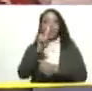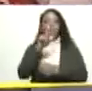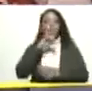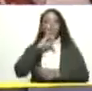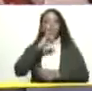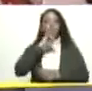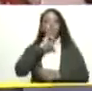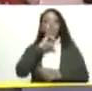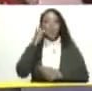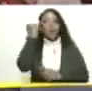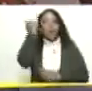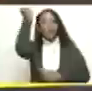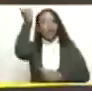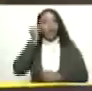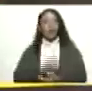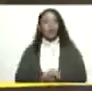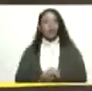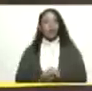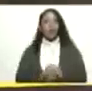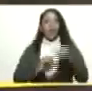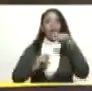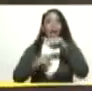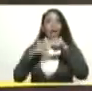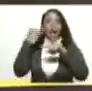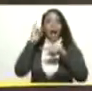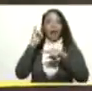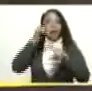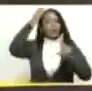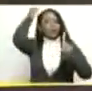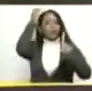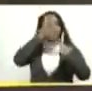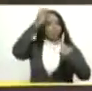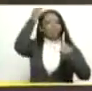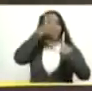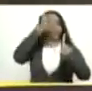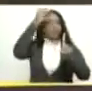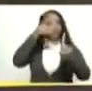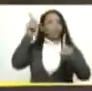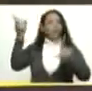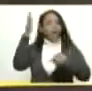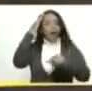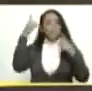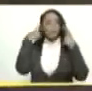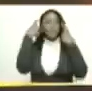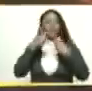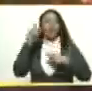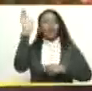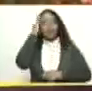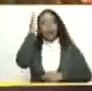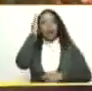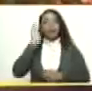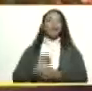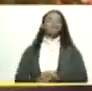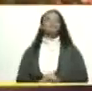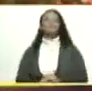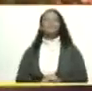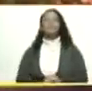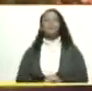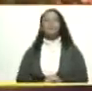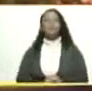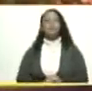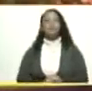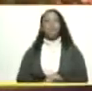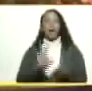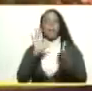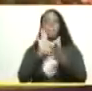Ideología, todo lo que tiene que ver con la formación, muy importante, Tania. La